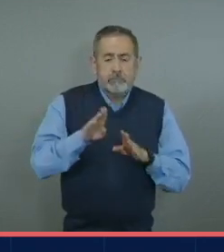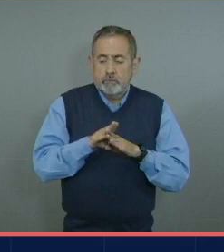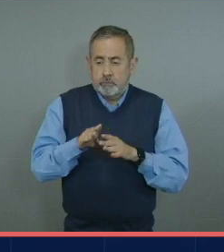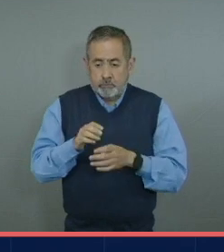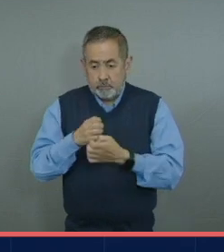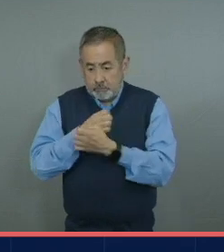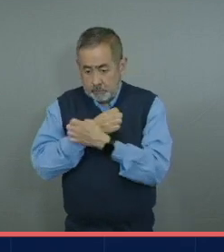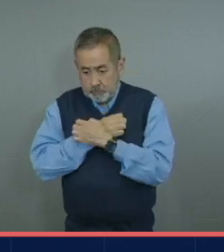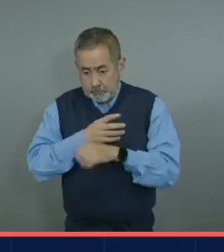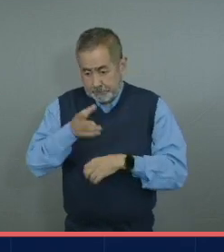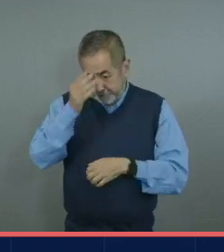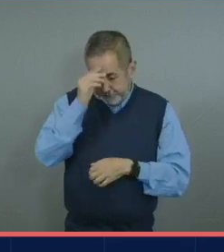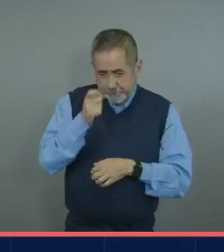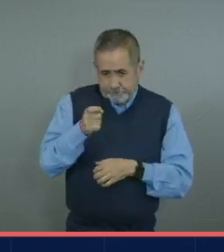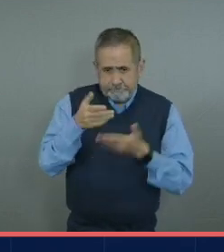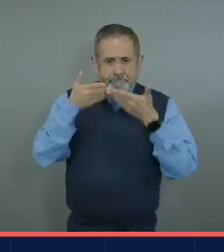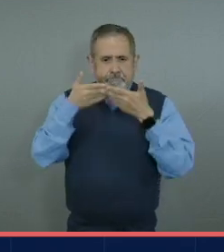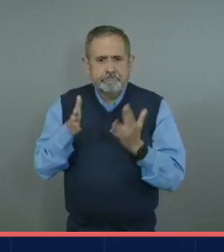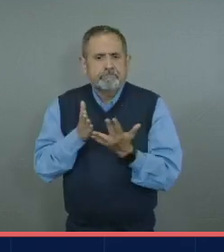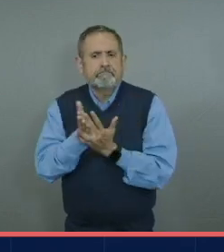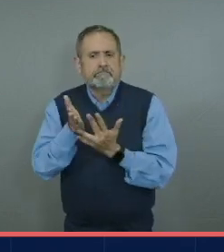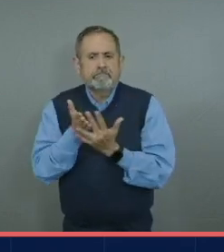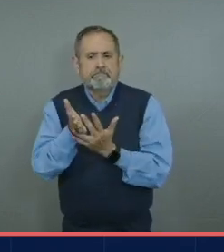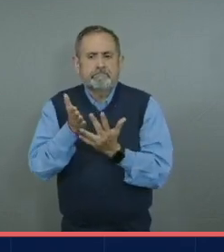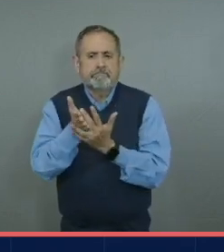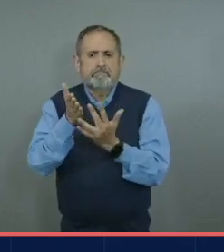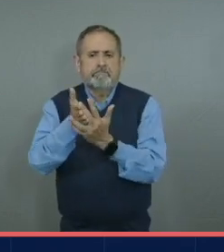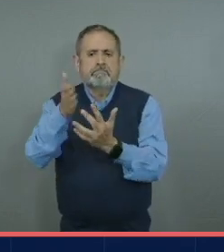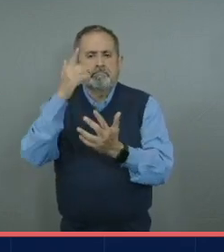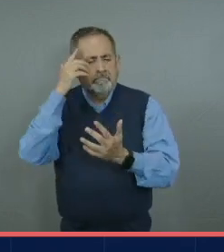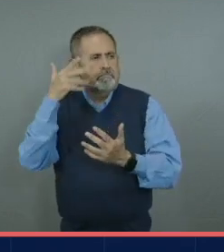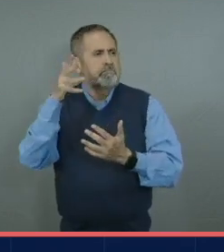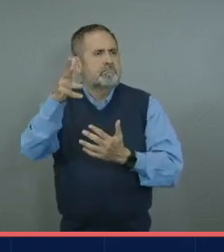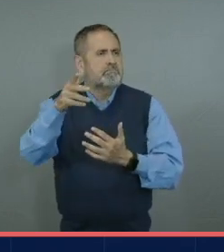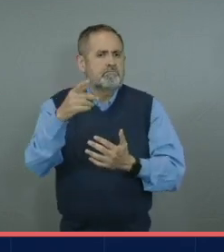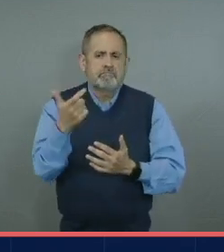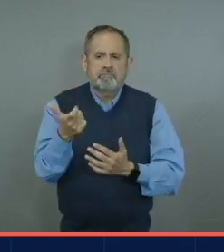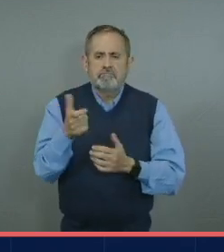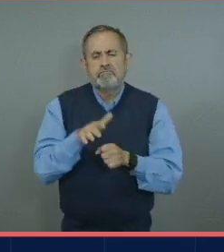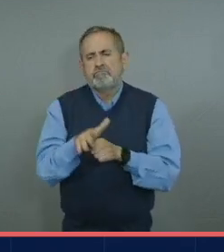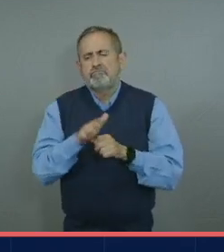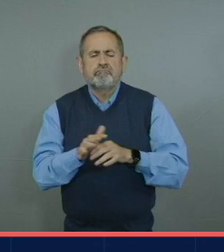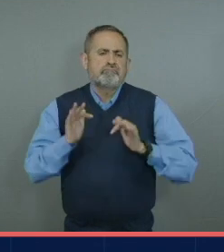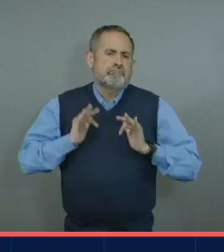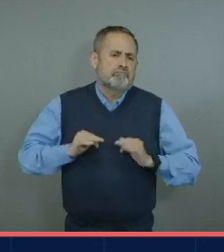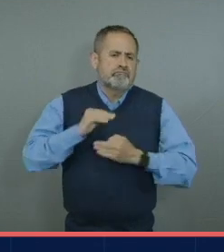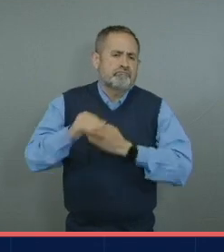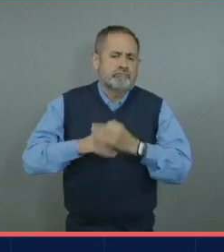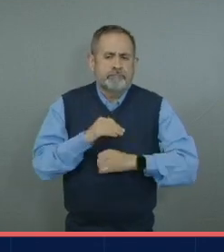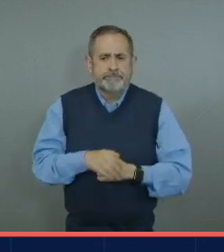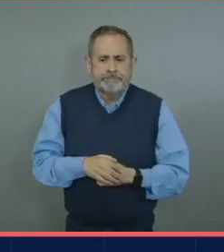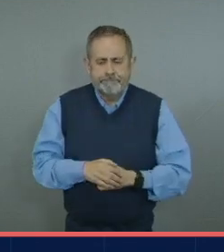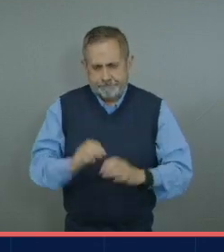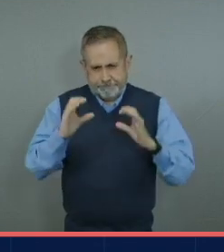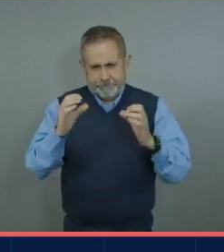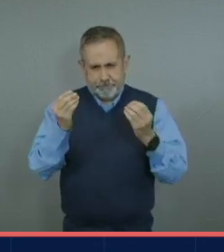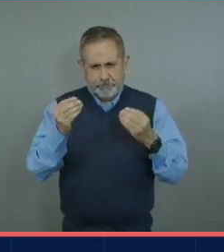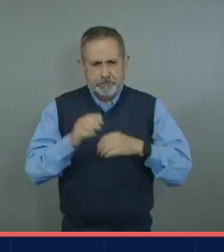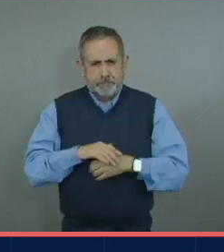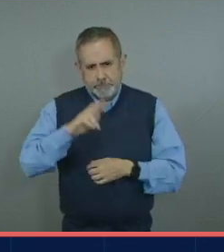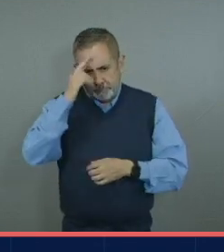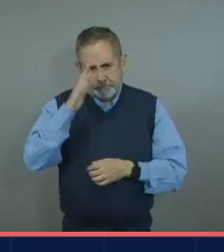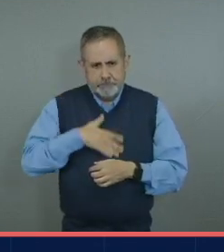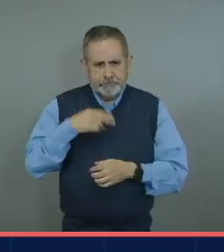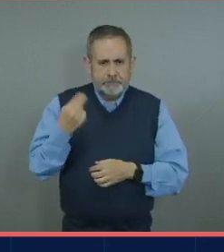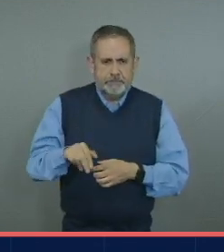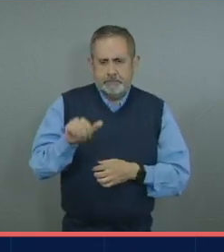financiera es la llave que puede abrir puertas para un mejor bienestar financiero para todos. Cuídense mucho. Les recuerdo mi nombre,